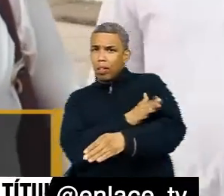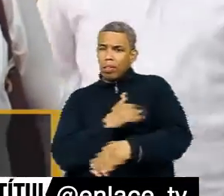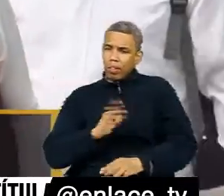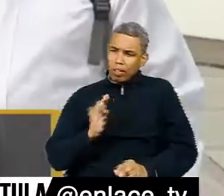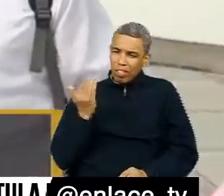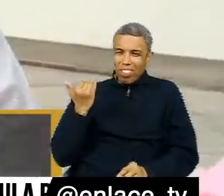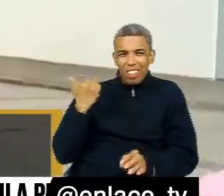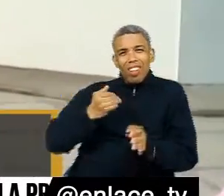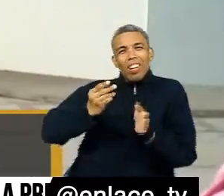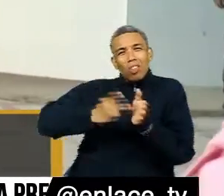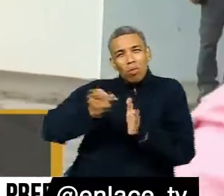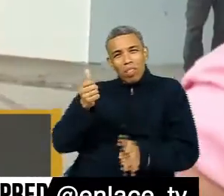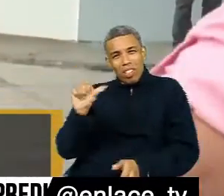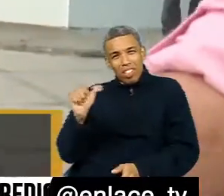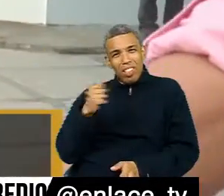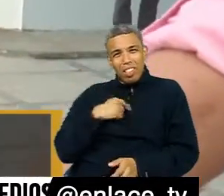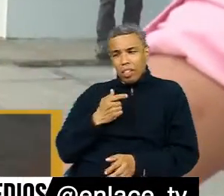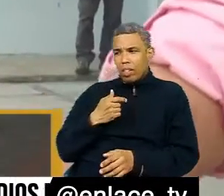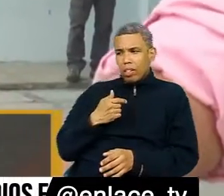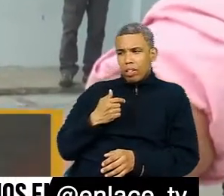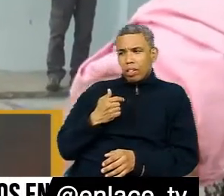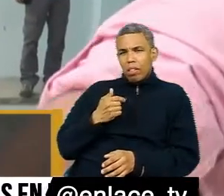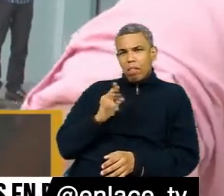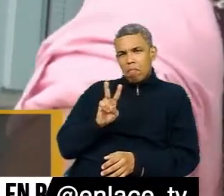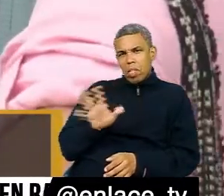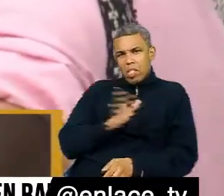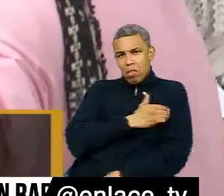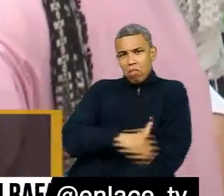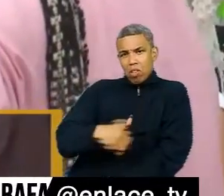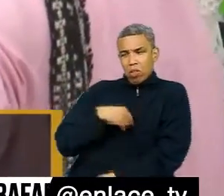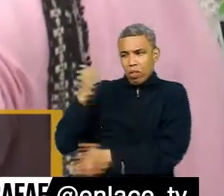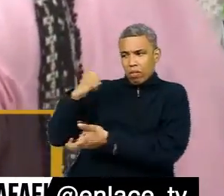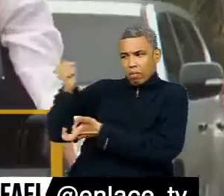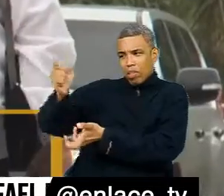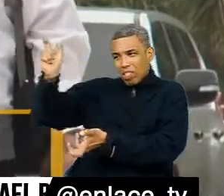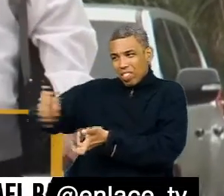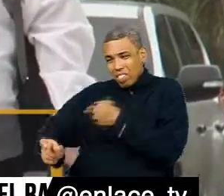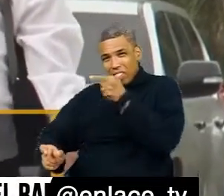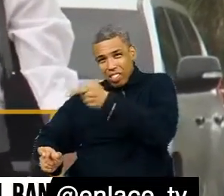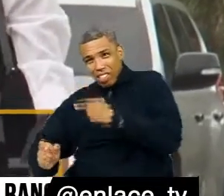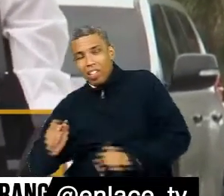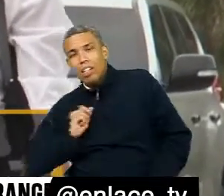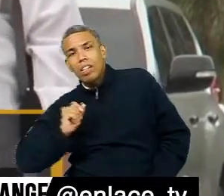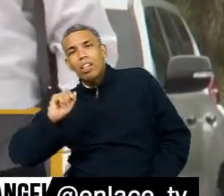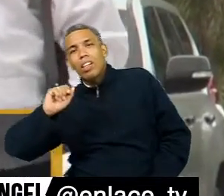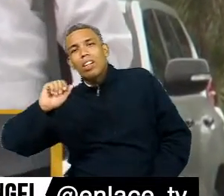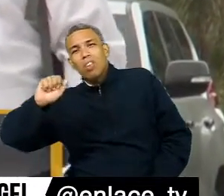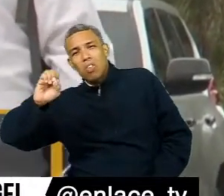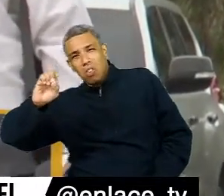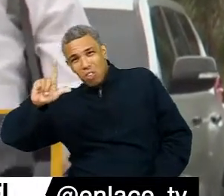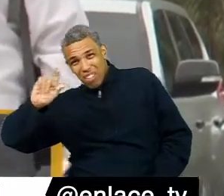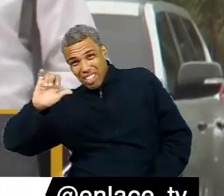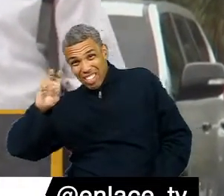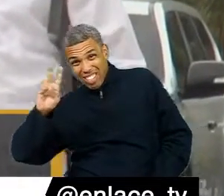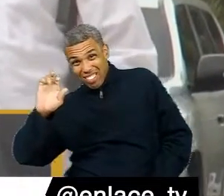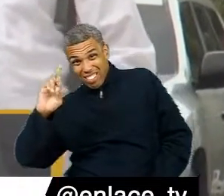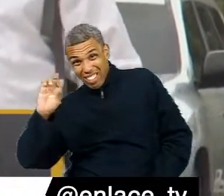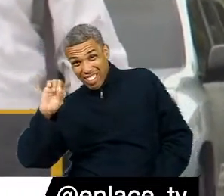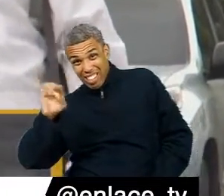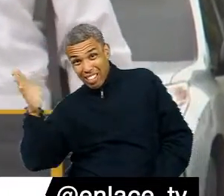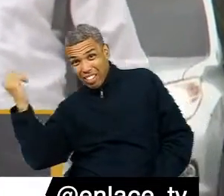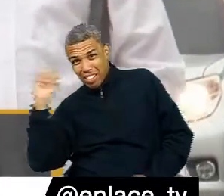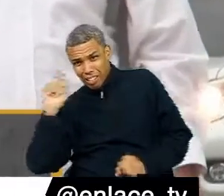2010 a su asesor Ricardo Montenegro, quien aspiraba a la Cámara de Representantes por el Departamento del Atlántico en las elecciones legislativas de aquel año. Para la